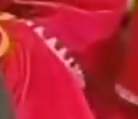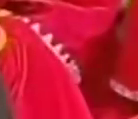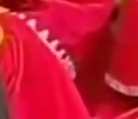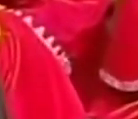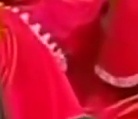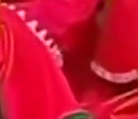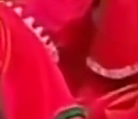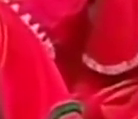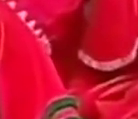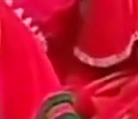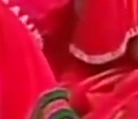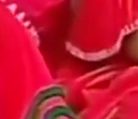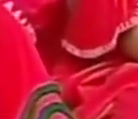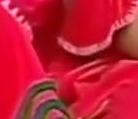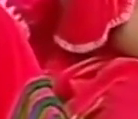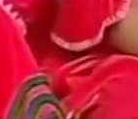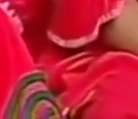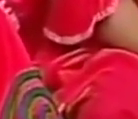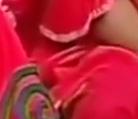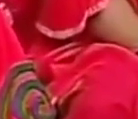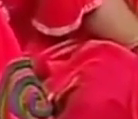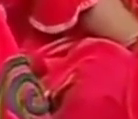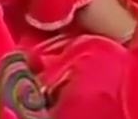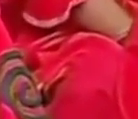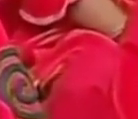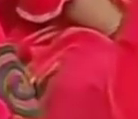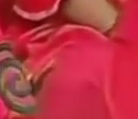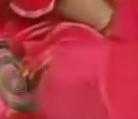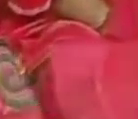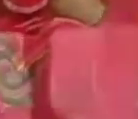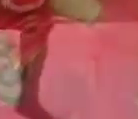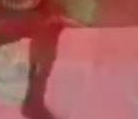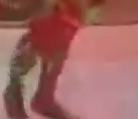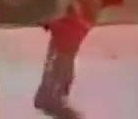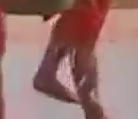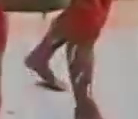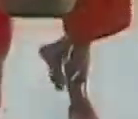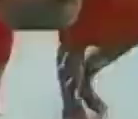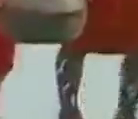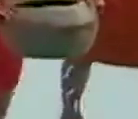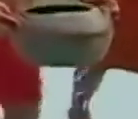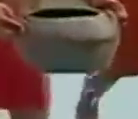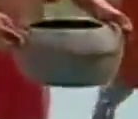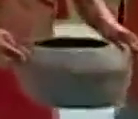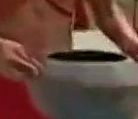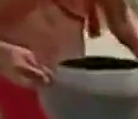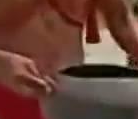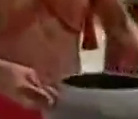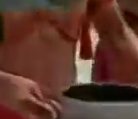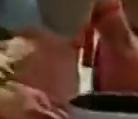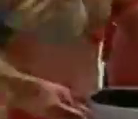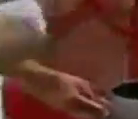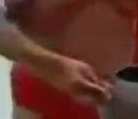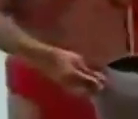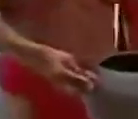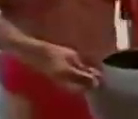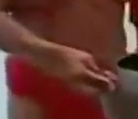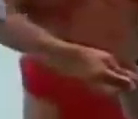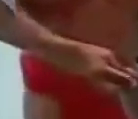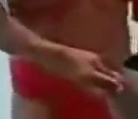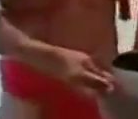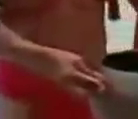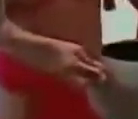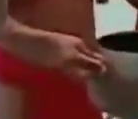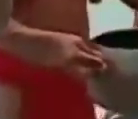solidaridad al tren ministerial y al Ejecutivo Nacional. Recordemos que de esta manera también recuerdan la lucha